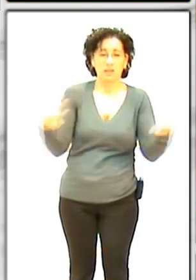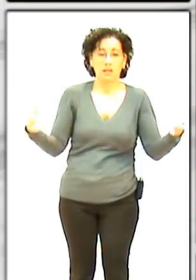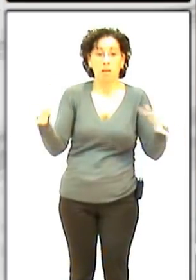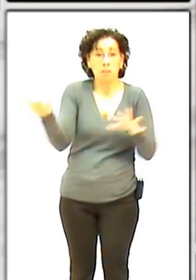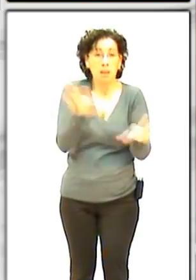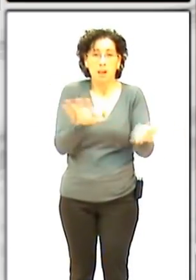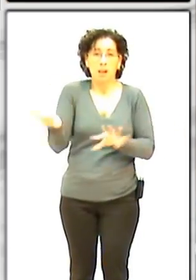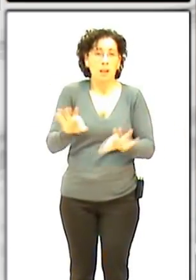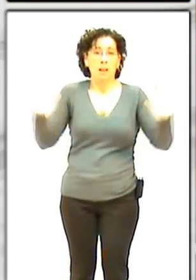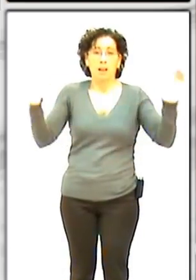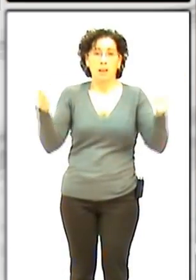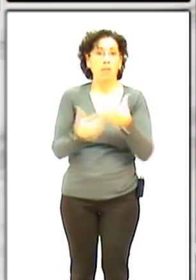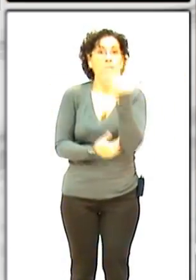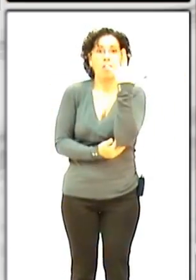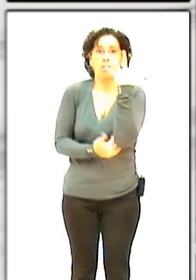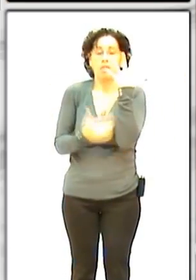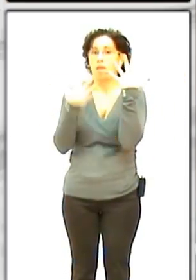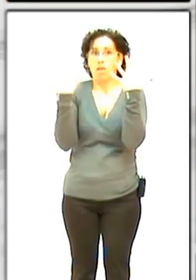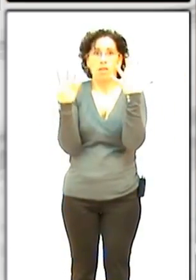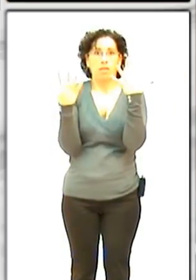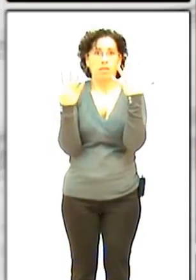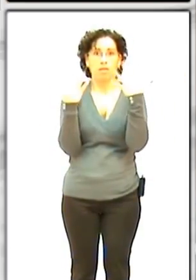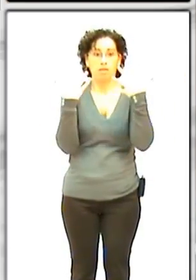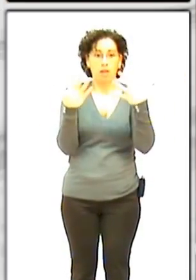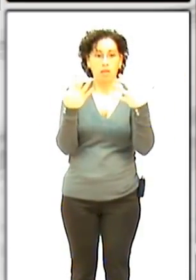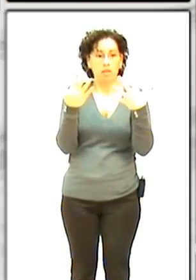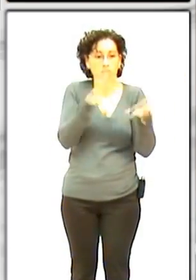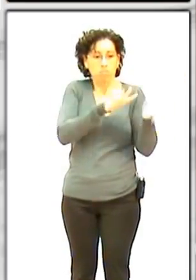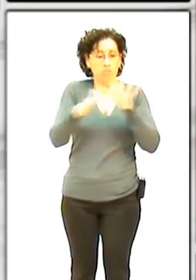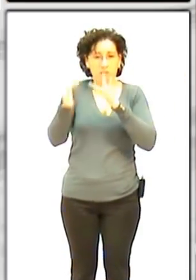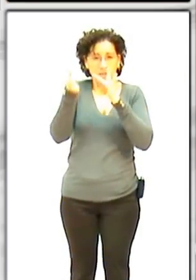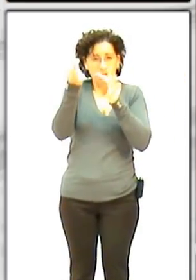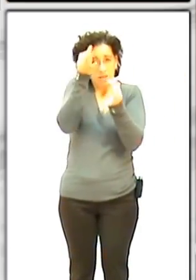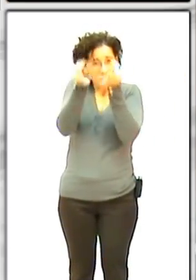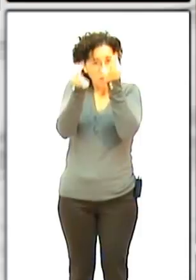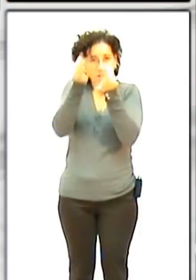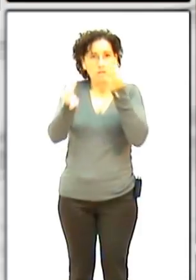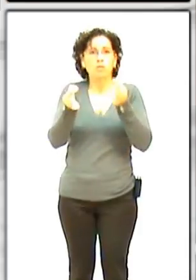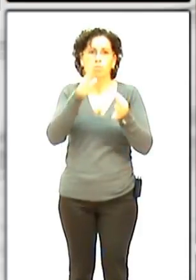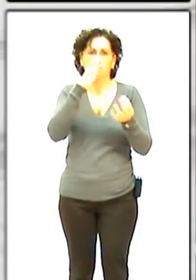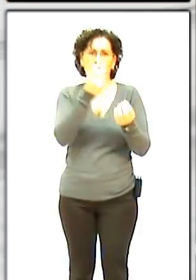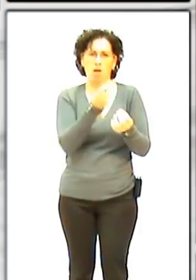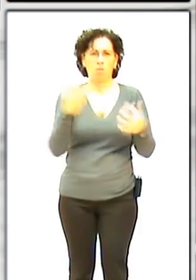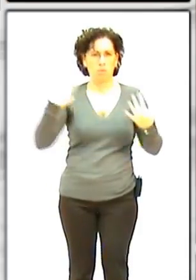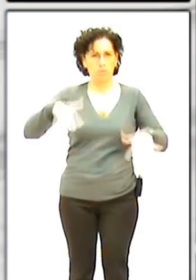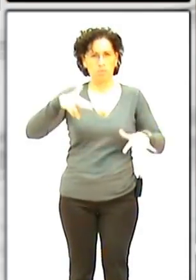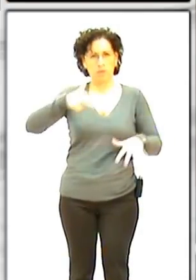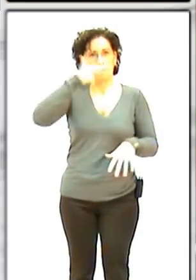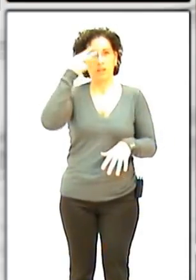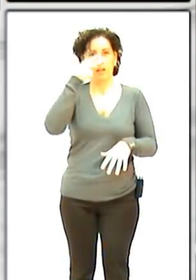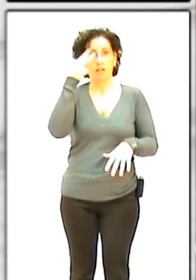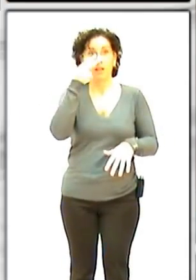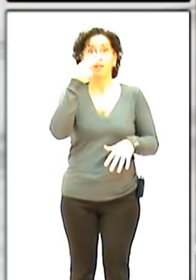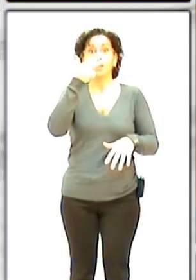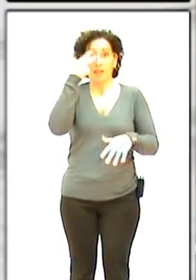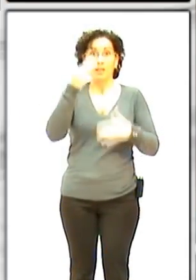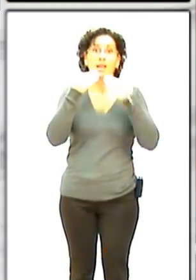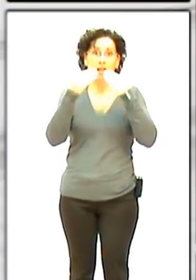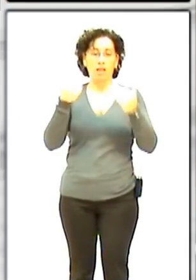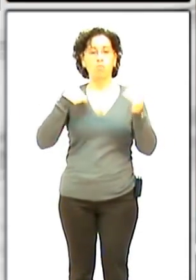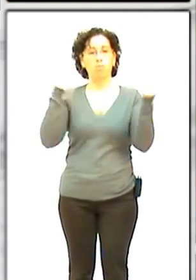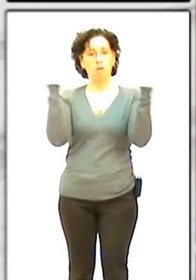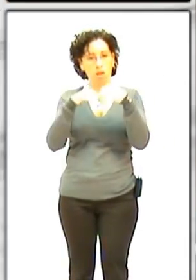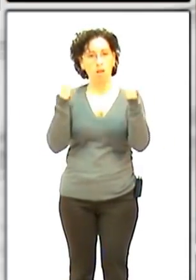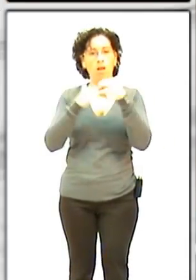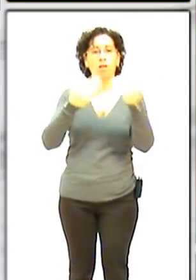objetivos que se plasmen de forma concreta, ¿no? Y hay cosas muy interesantes que se han logrado pues gracias a estos encuentros, estas